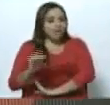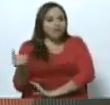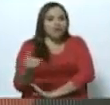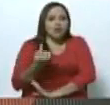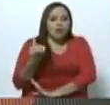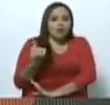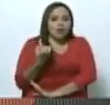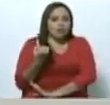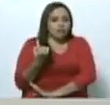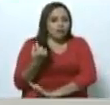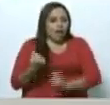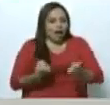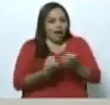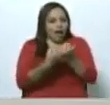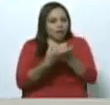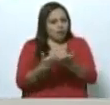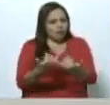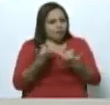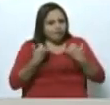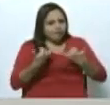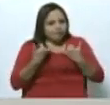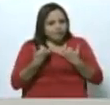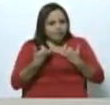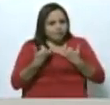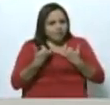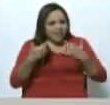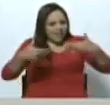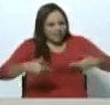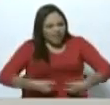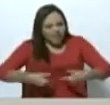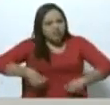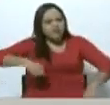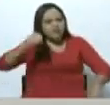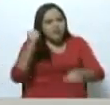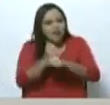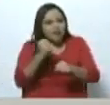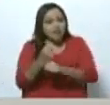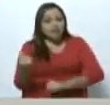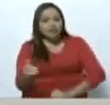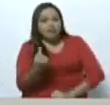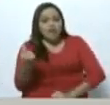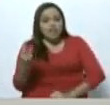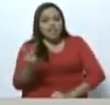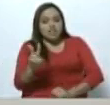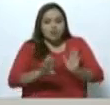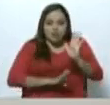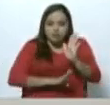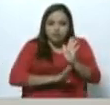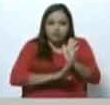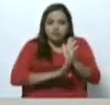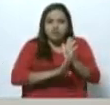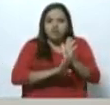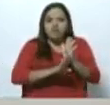solo, a punta de esfuerzo, de trabajo, solo.